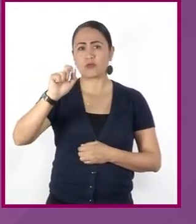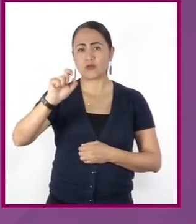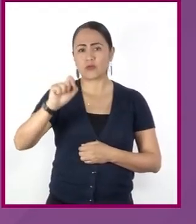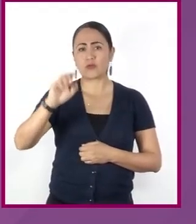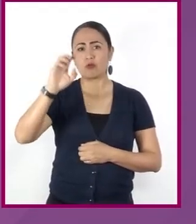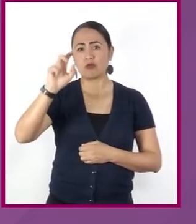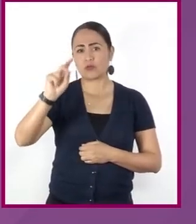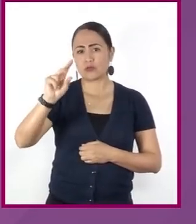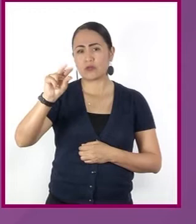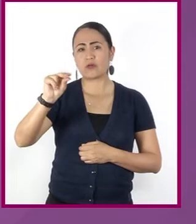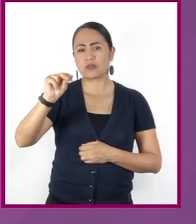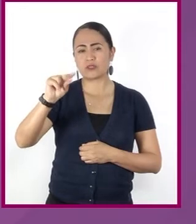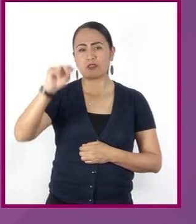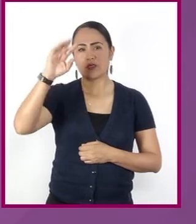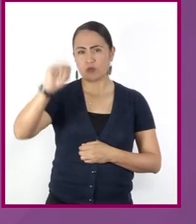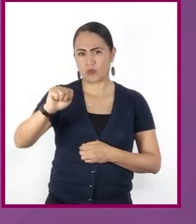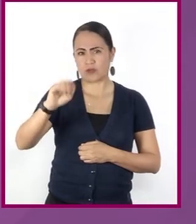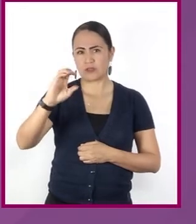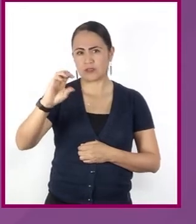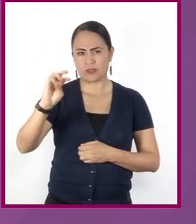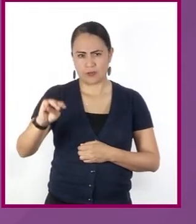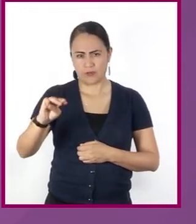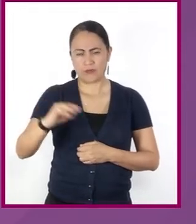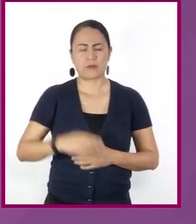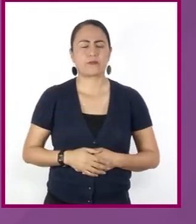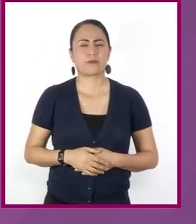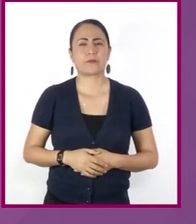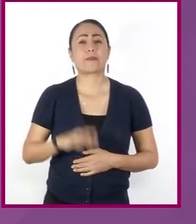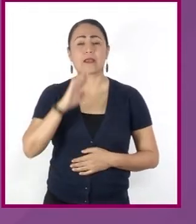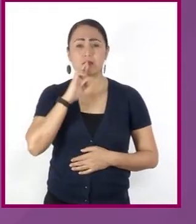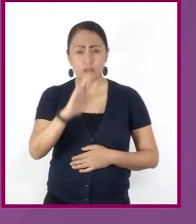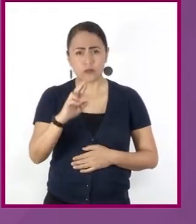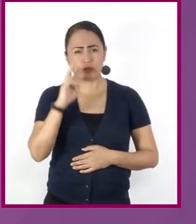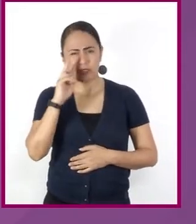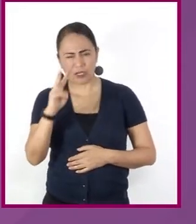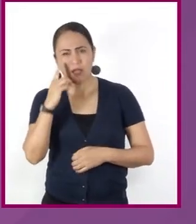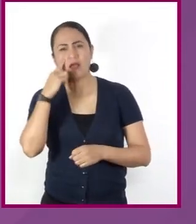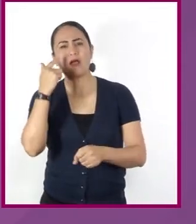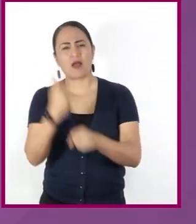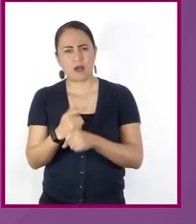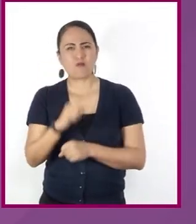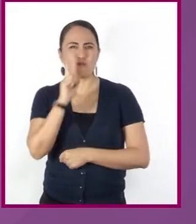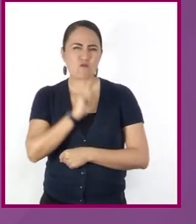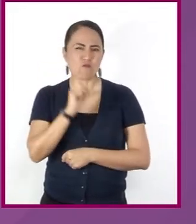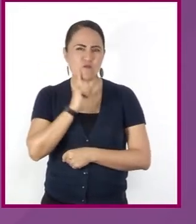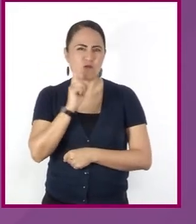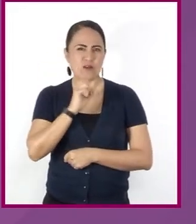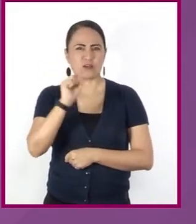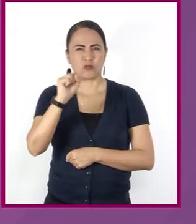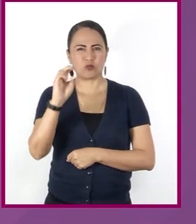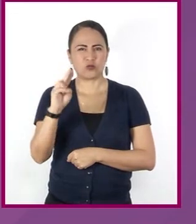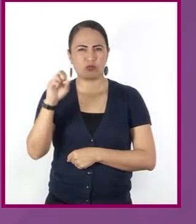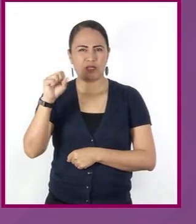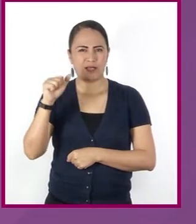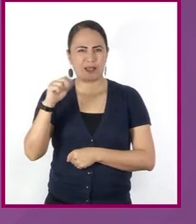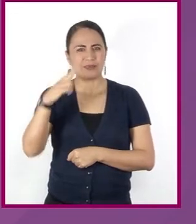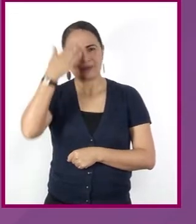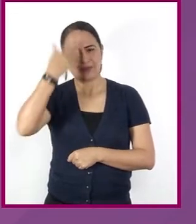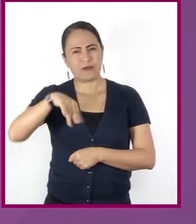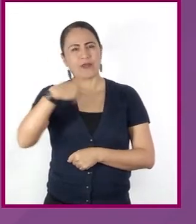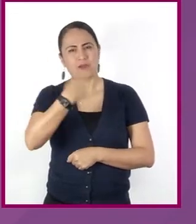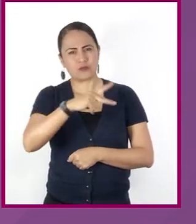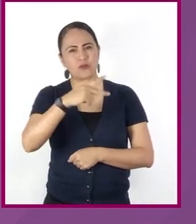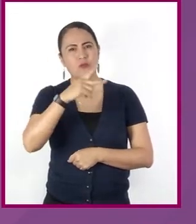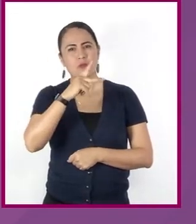8.89 centímetros. Al conocer los resultados, Susana supo qué clavo usaría su papá.